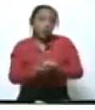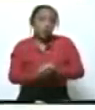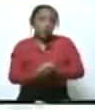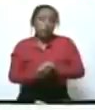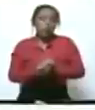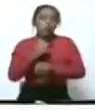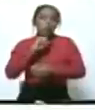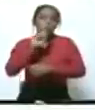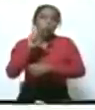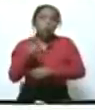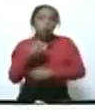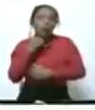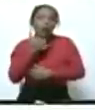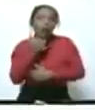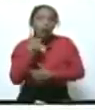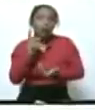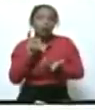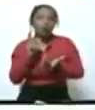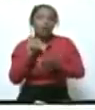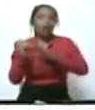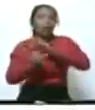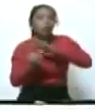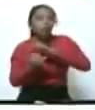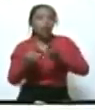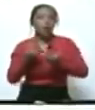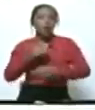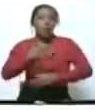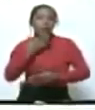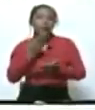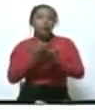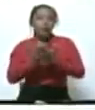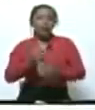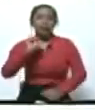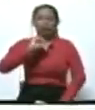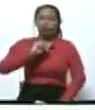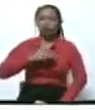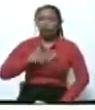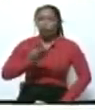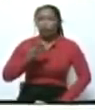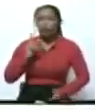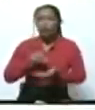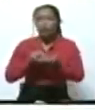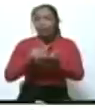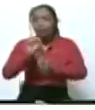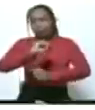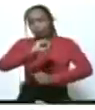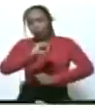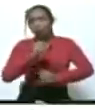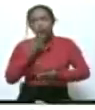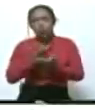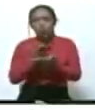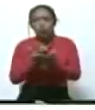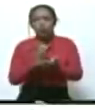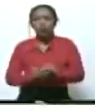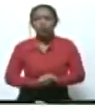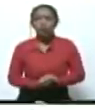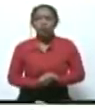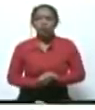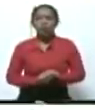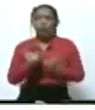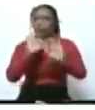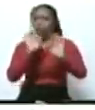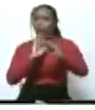Preguntan si los que están en los órganos auxiliares pueden ser propuestos. Claro que sí. Claro que sí pueden ser propuestos. Nada los